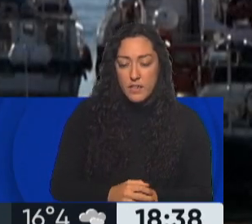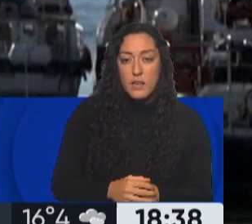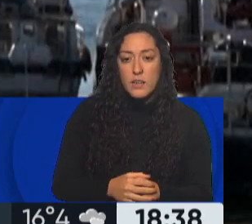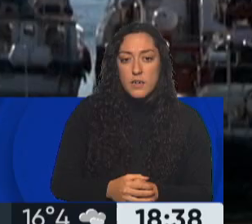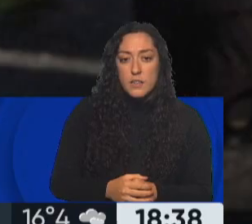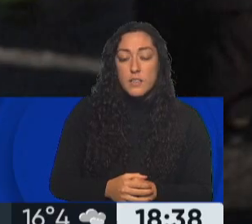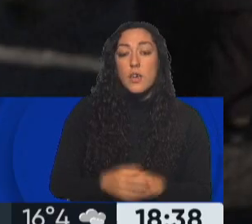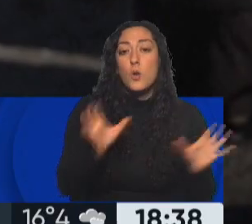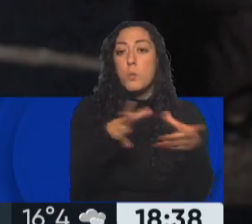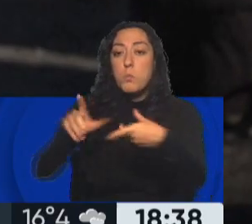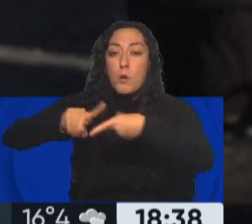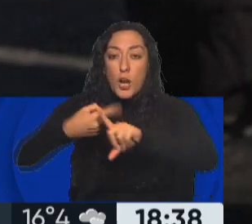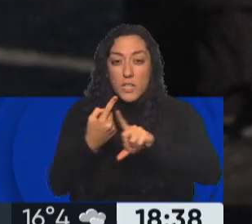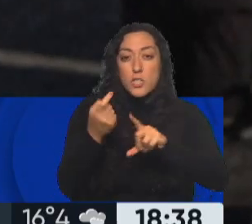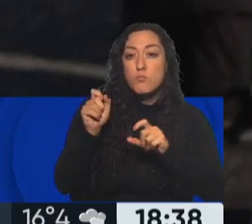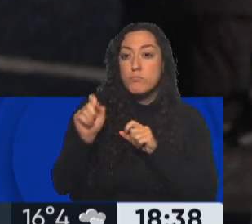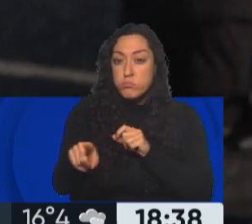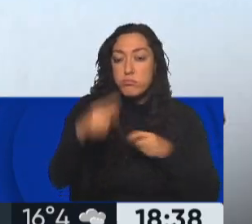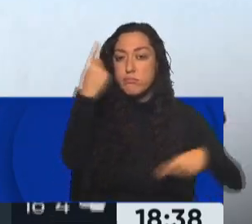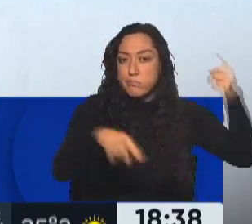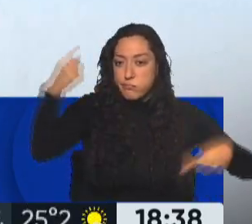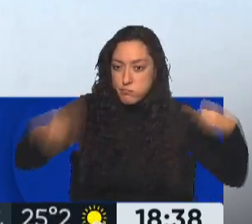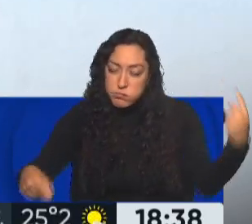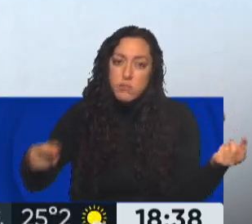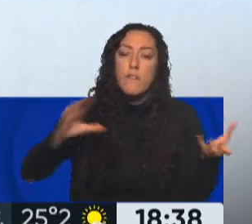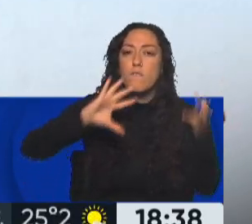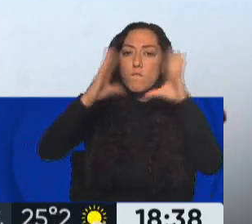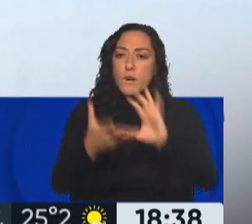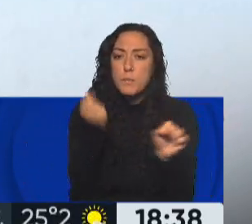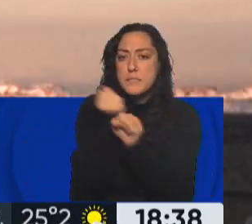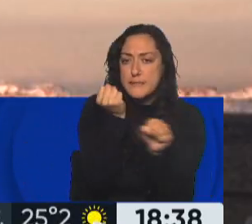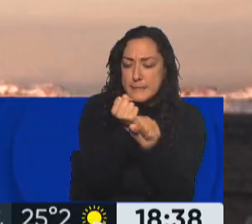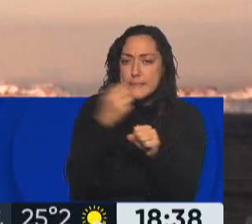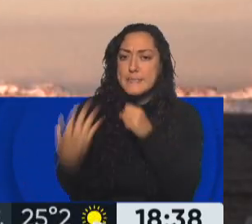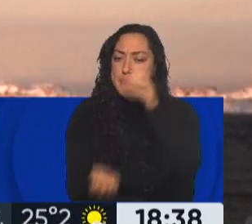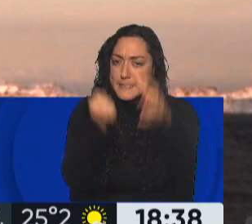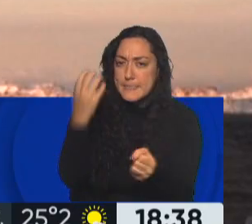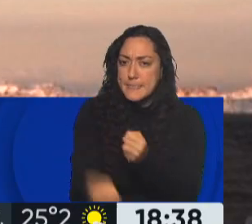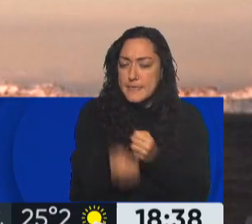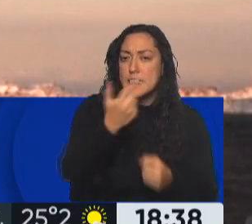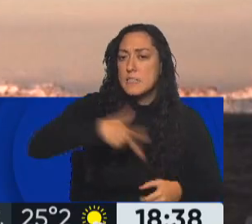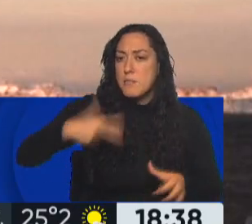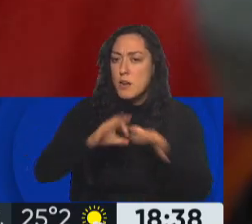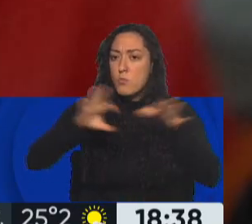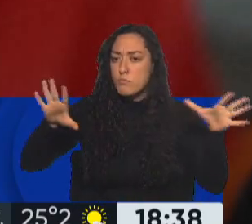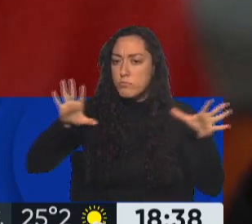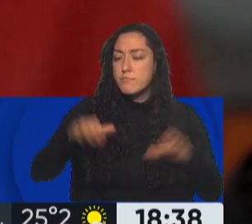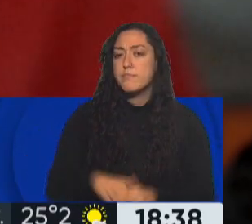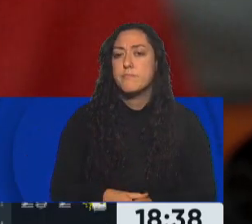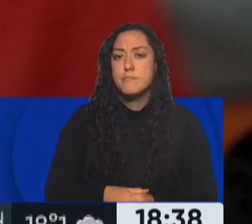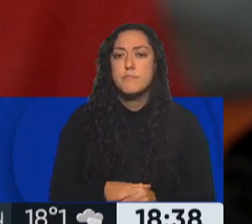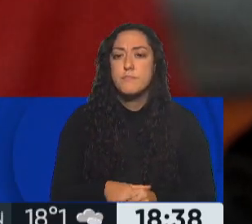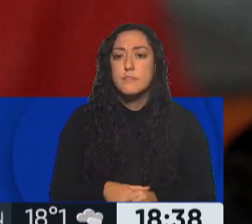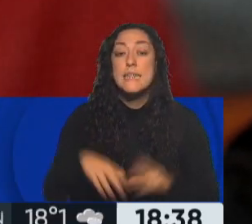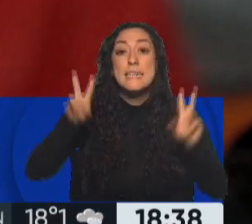uno de los partidos groenlandeses es precisamente el ritmo con el que se debería lograr esa autonomía de Dinamarca. La cuestión